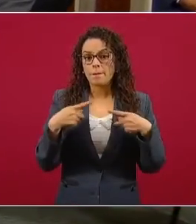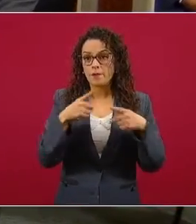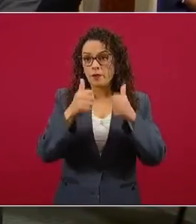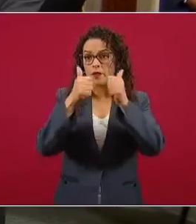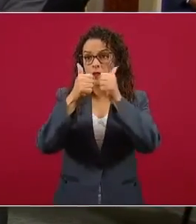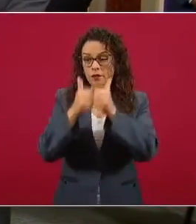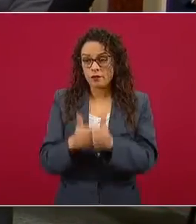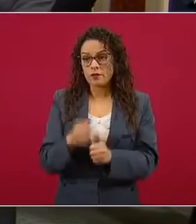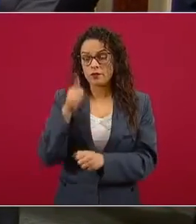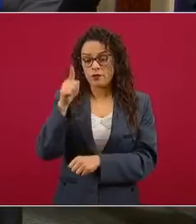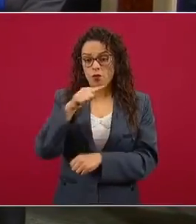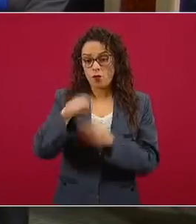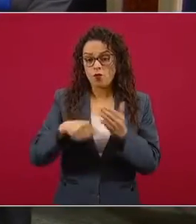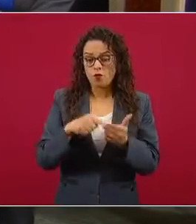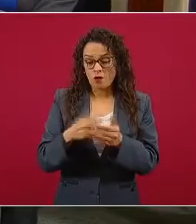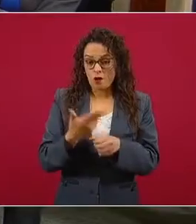vidas,